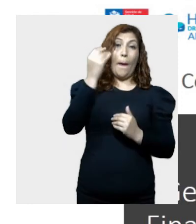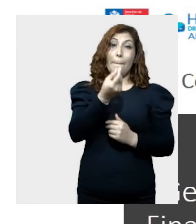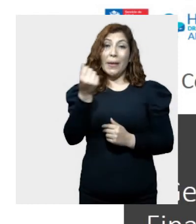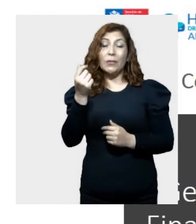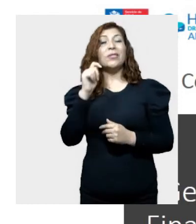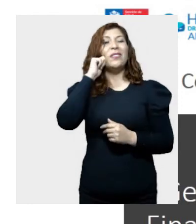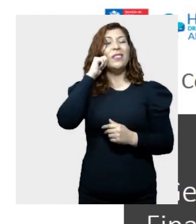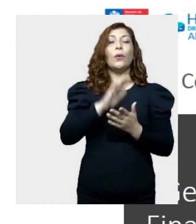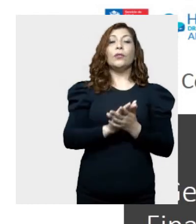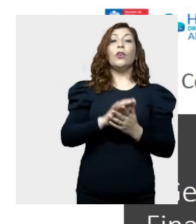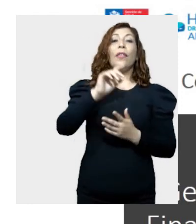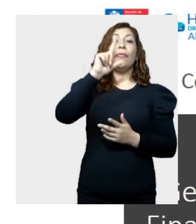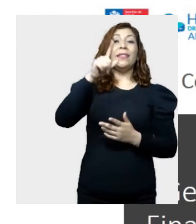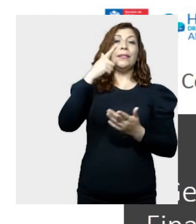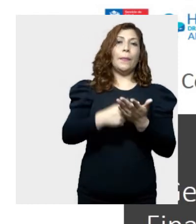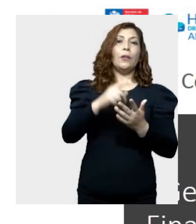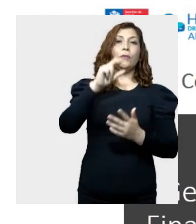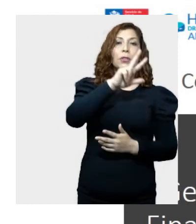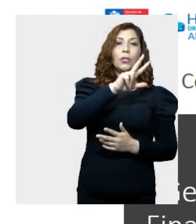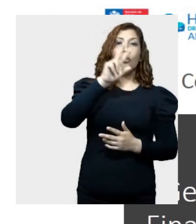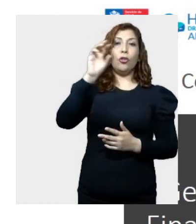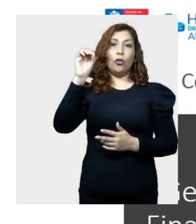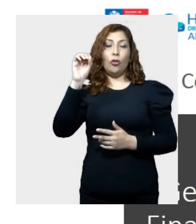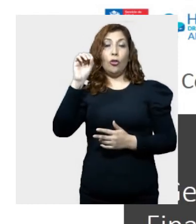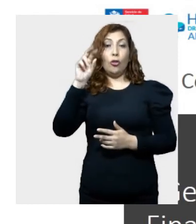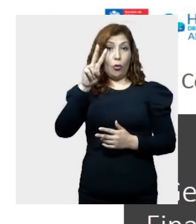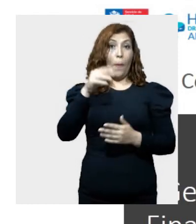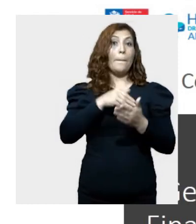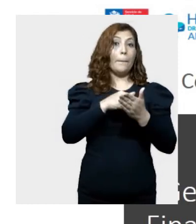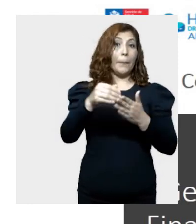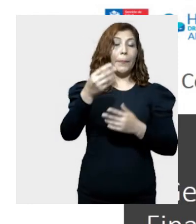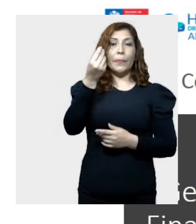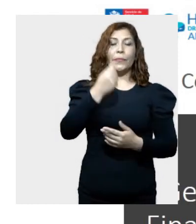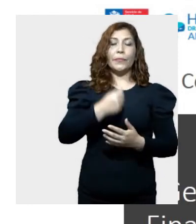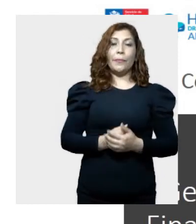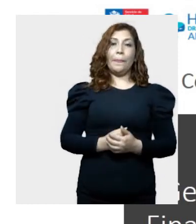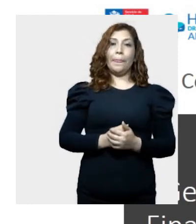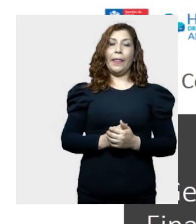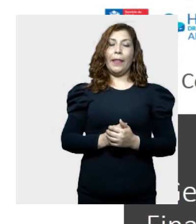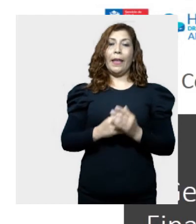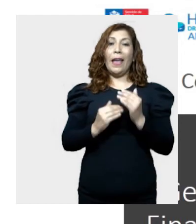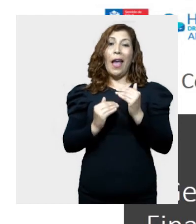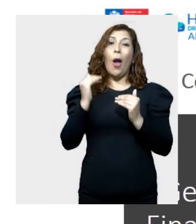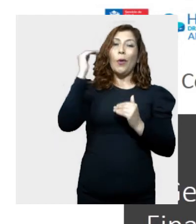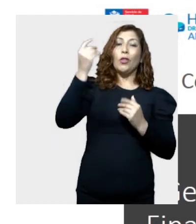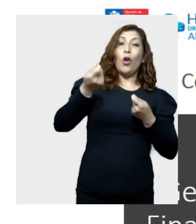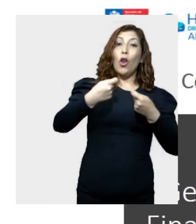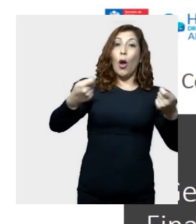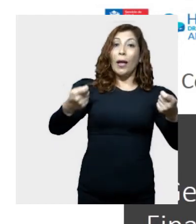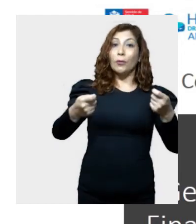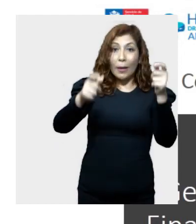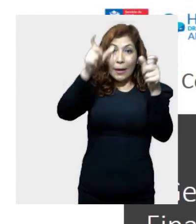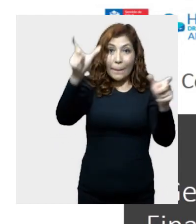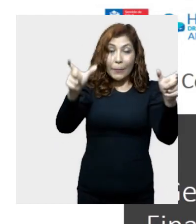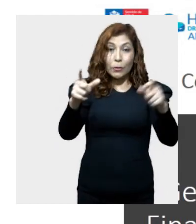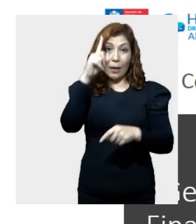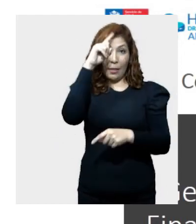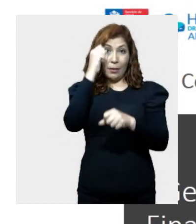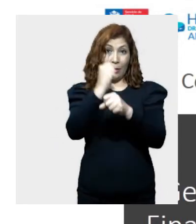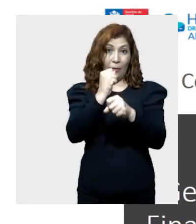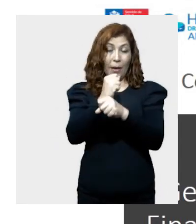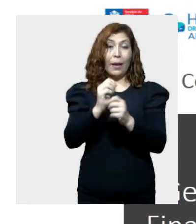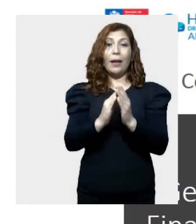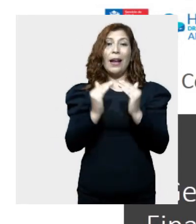son más de 17.802 millones de pesos. El incremento en los gastos de personal, el